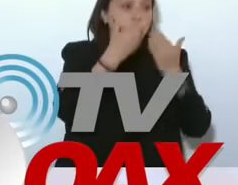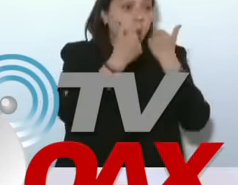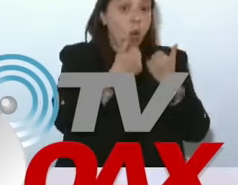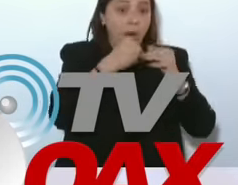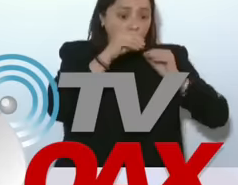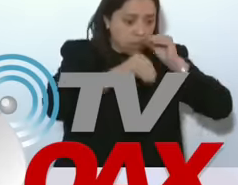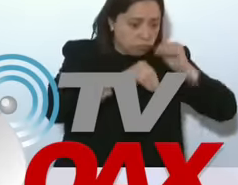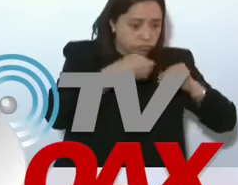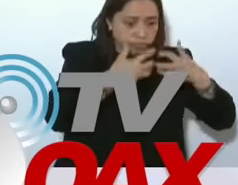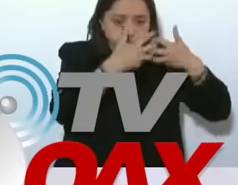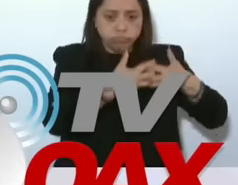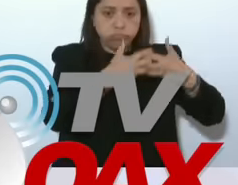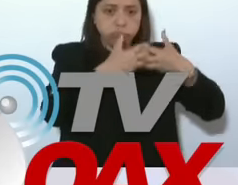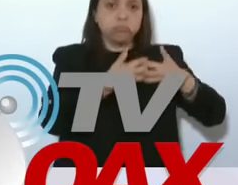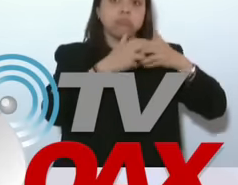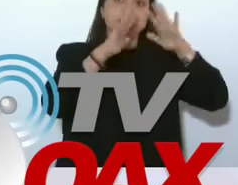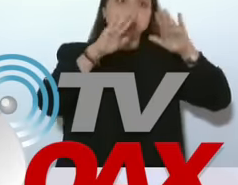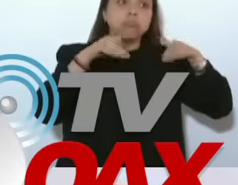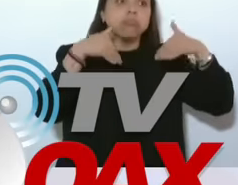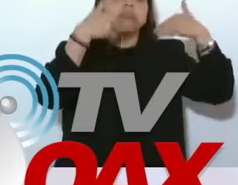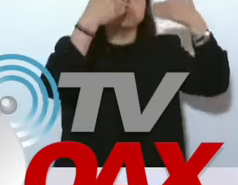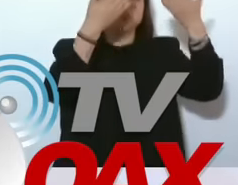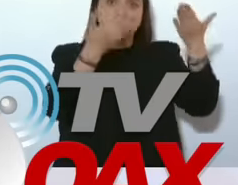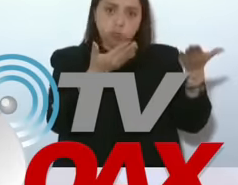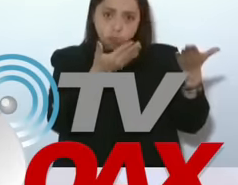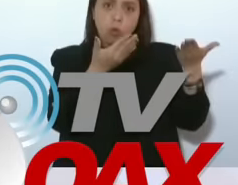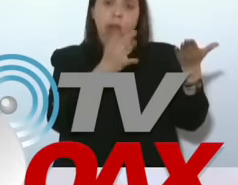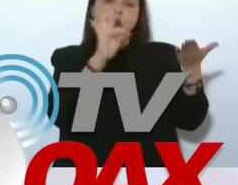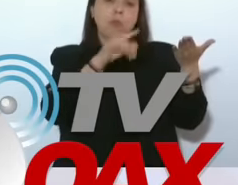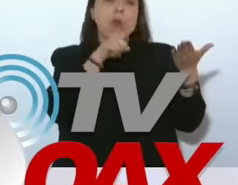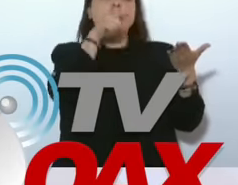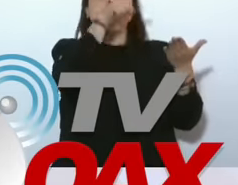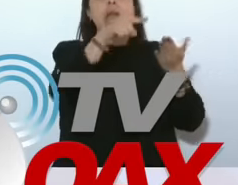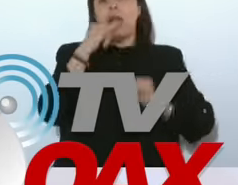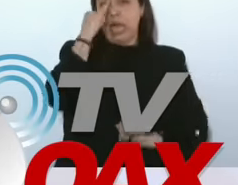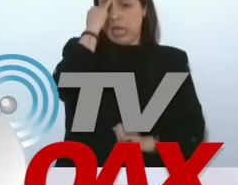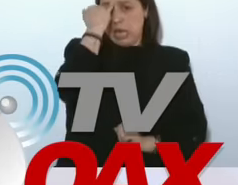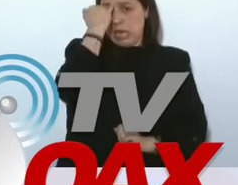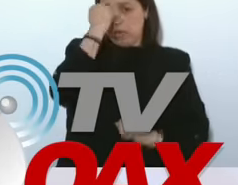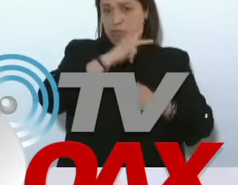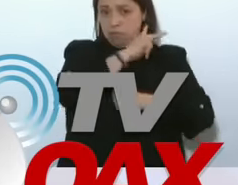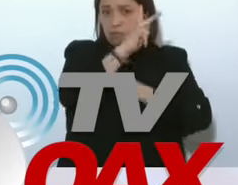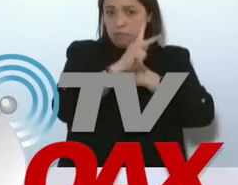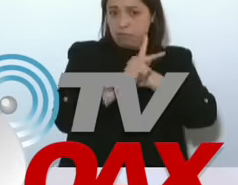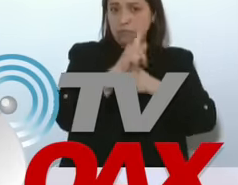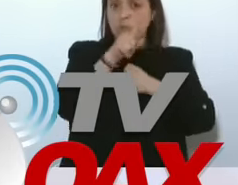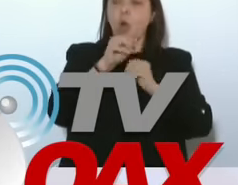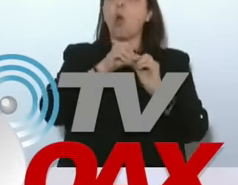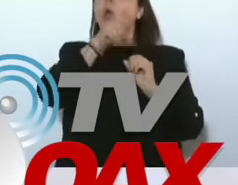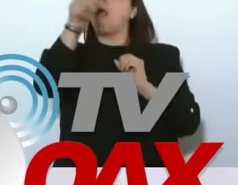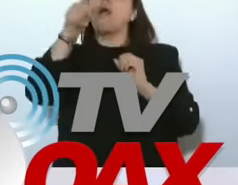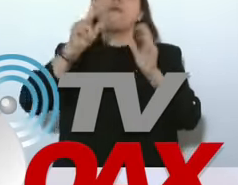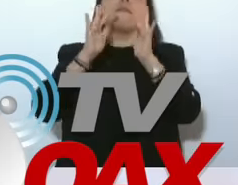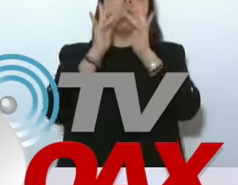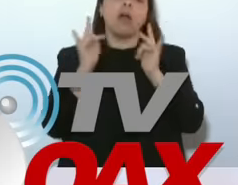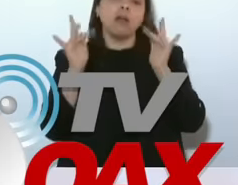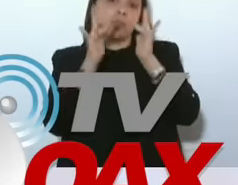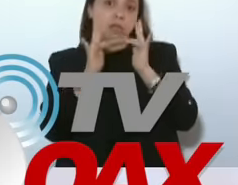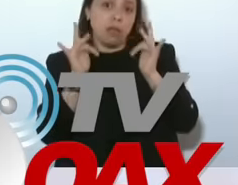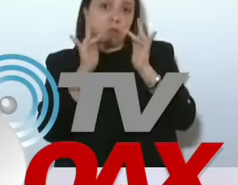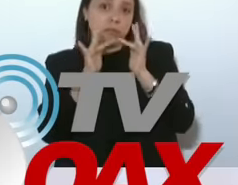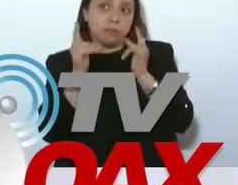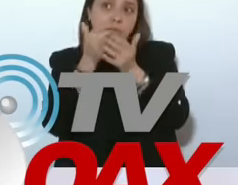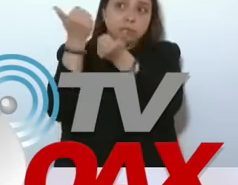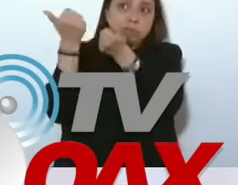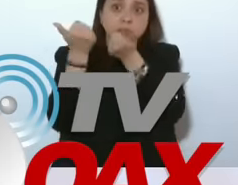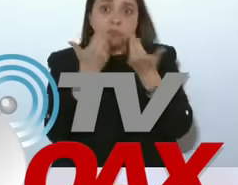sí en laboratorios de la India o de Francia o de cualquier